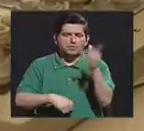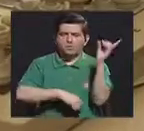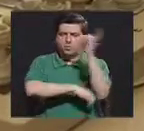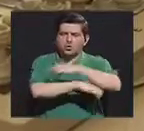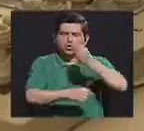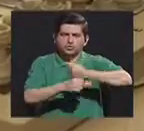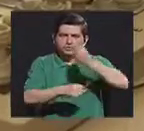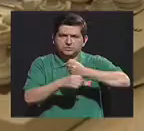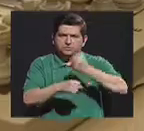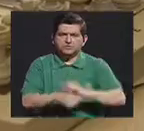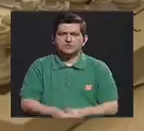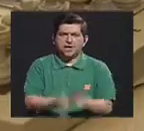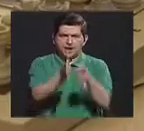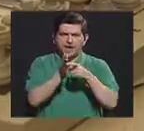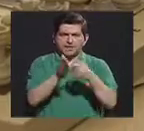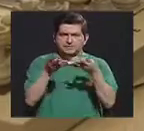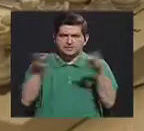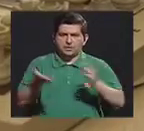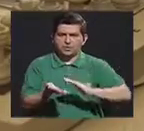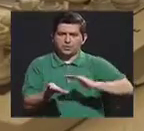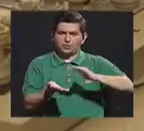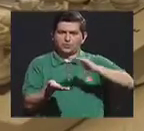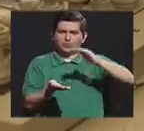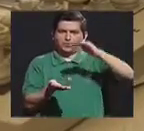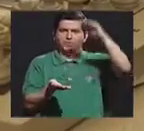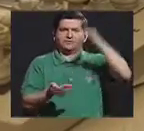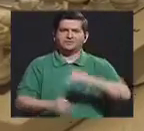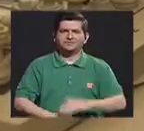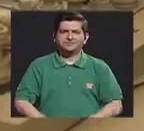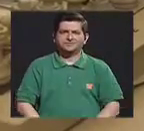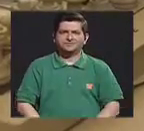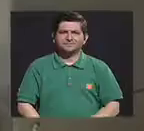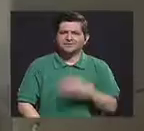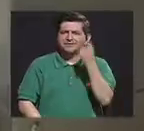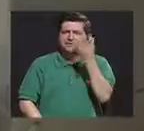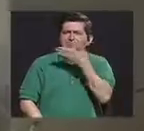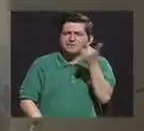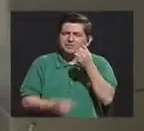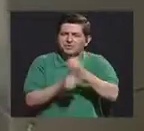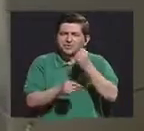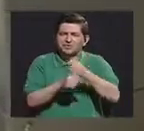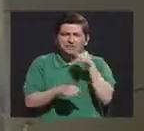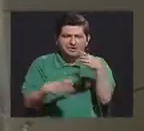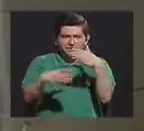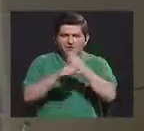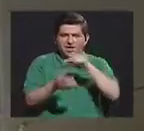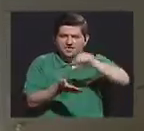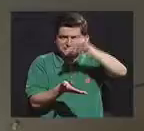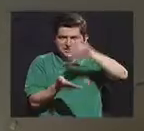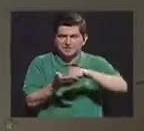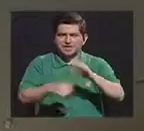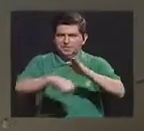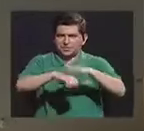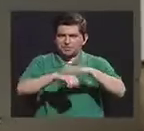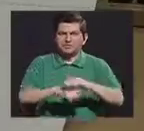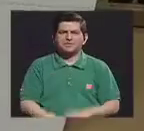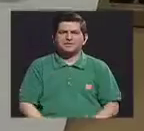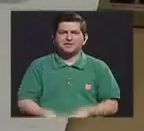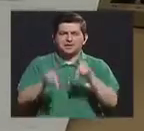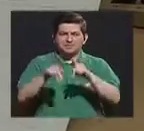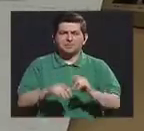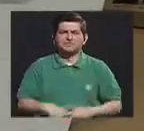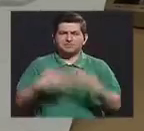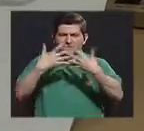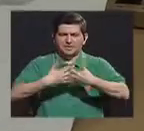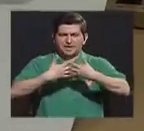días que llevan trabajando la demanda de materiales va en aumento para entender mejor el trabajo que realiza el centro dejemos que sea la operadora